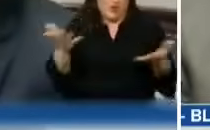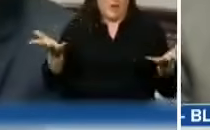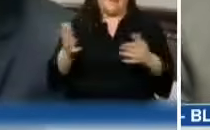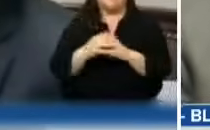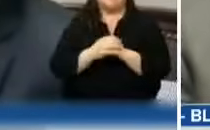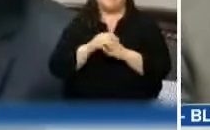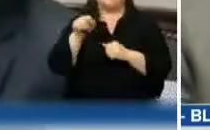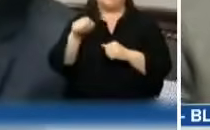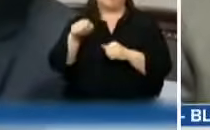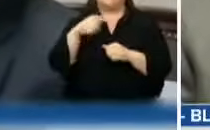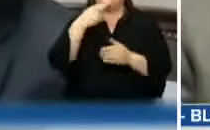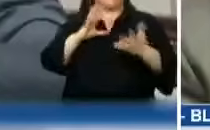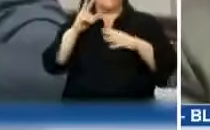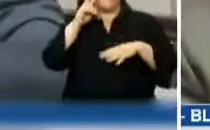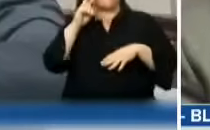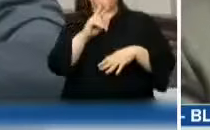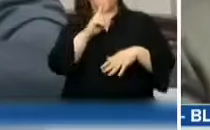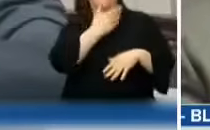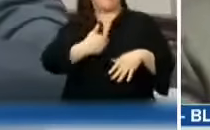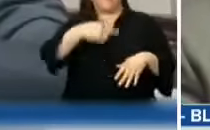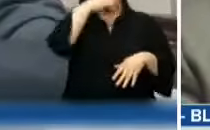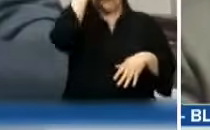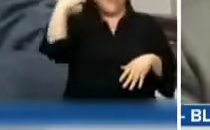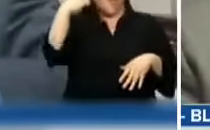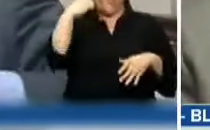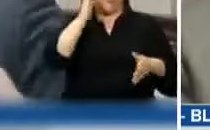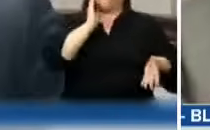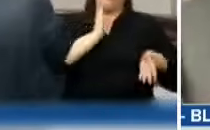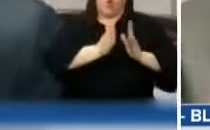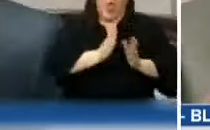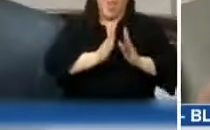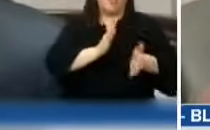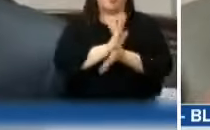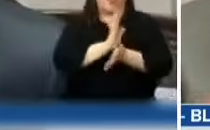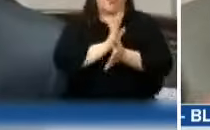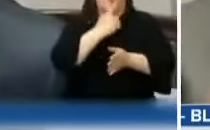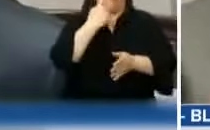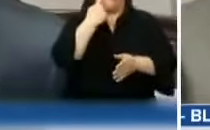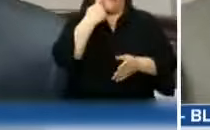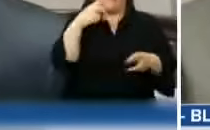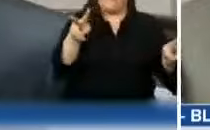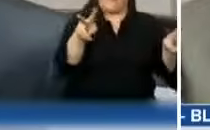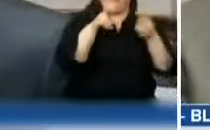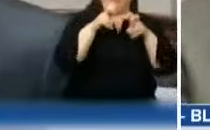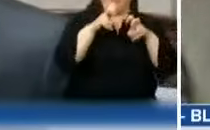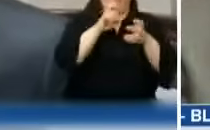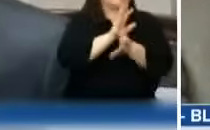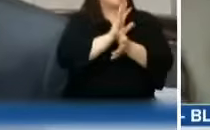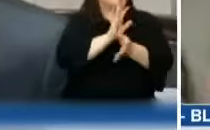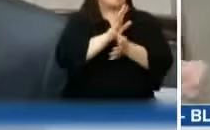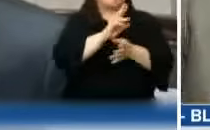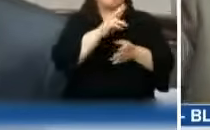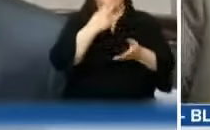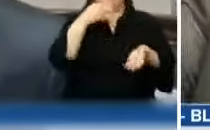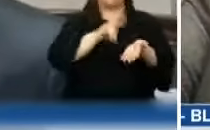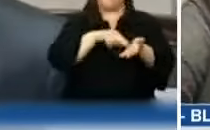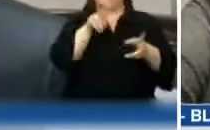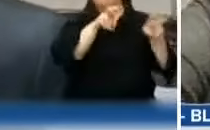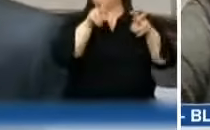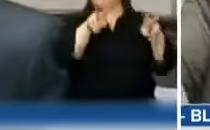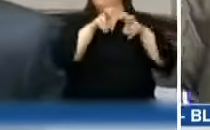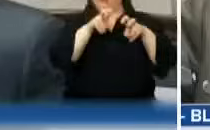Ritondo, recuerdo. Sí, Cristian Ritondo. Además, buscaron como mojarle la oreja a Sergio Massa y plantearle que dejara de prometer cosas que iba a hacer en un futuro